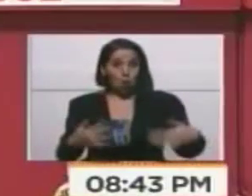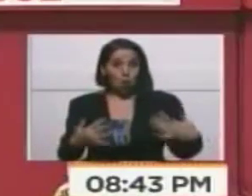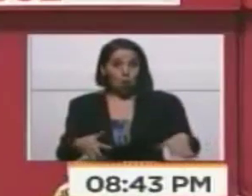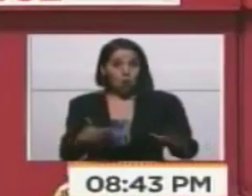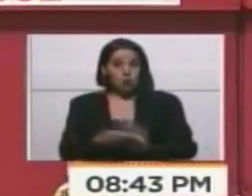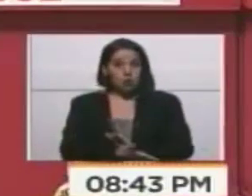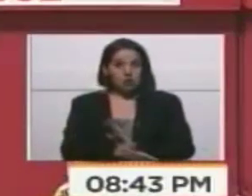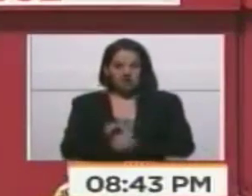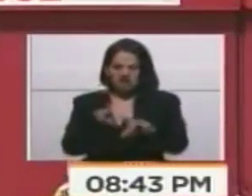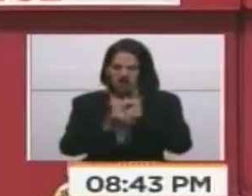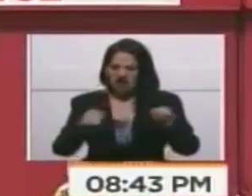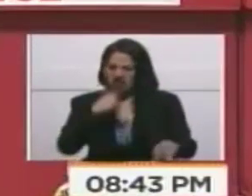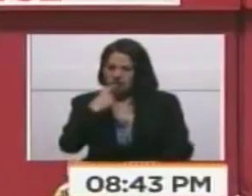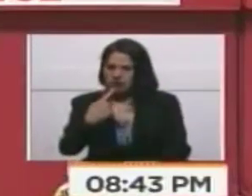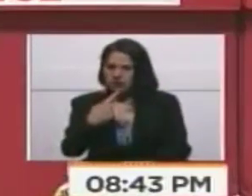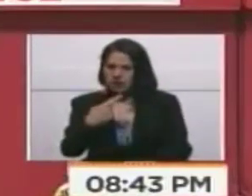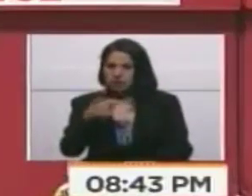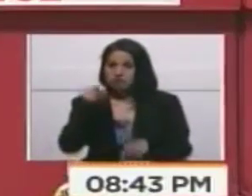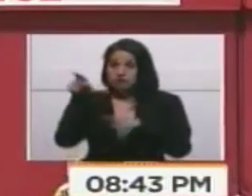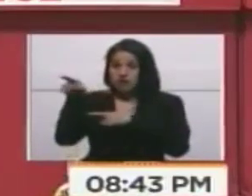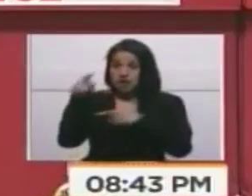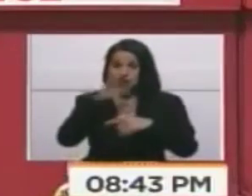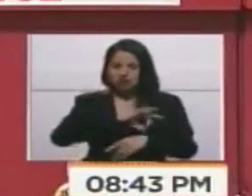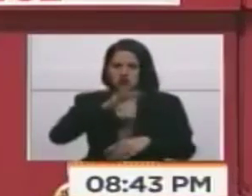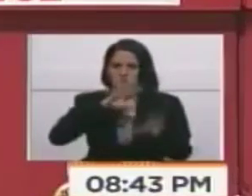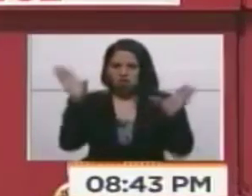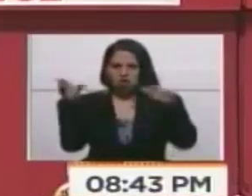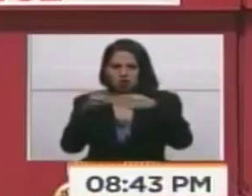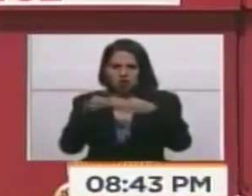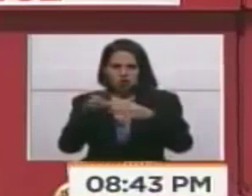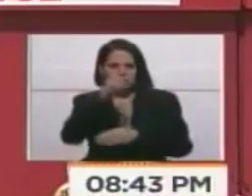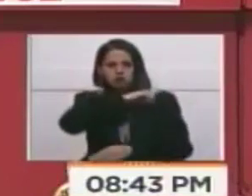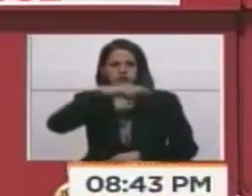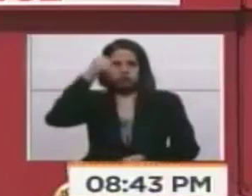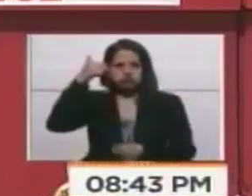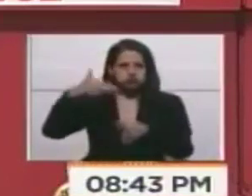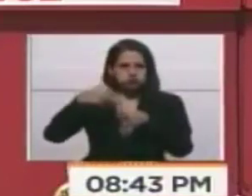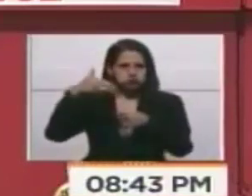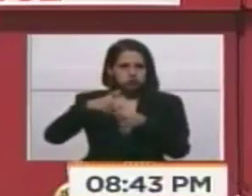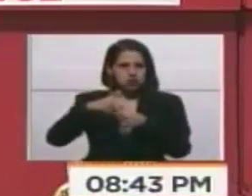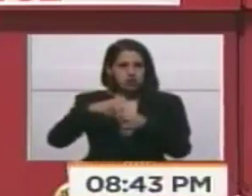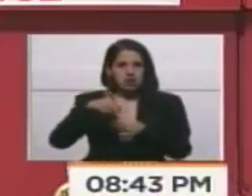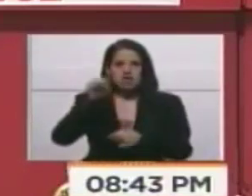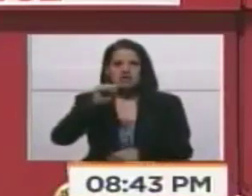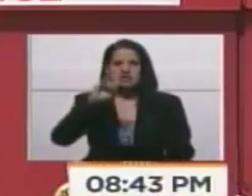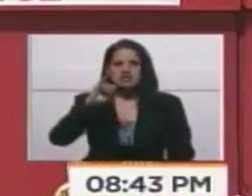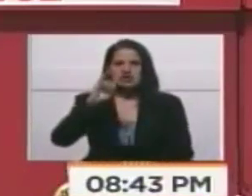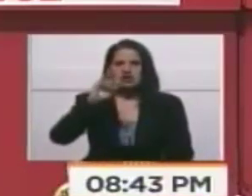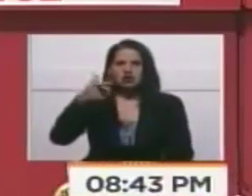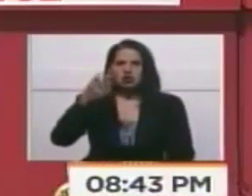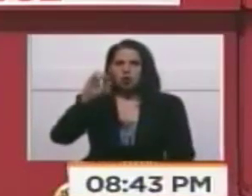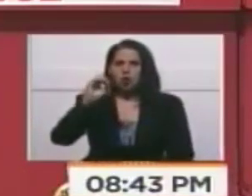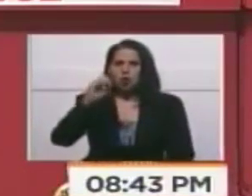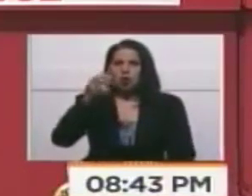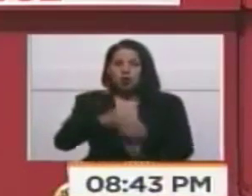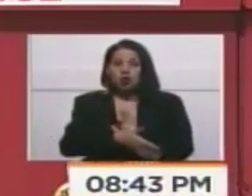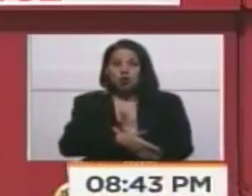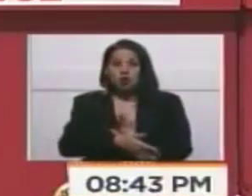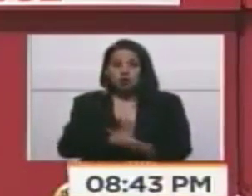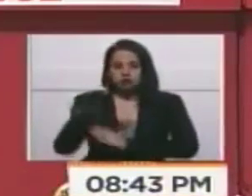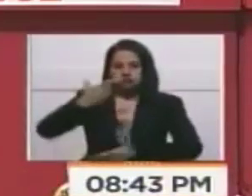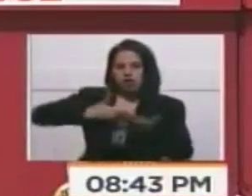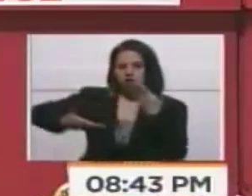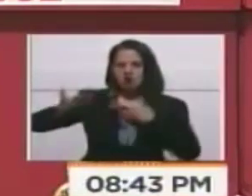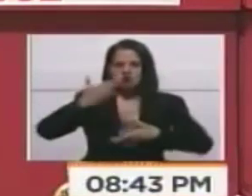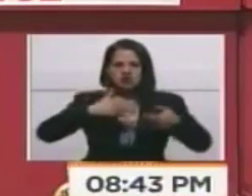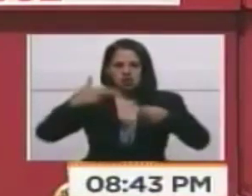al final de la investigación llegó que esos señores, junta directiva de PDVSA, perdón, de Citgo, estaban